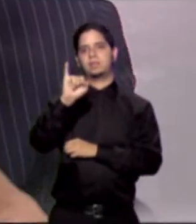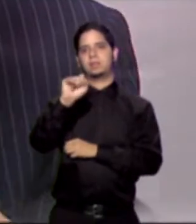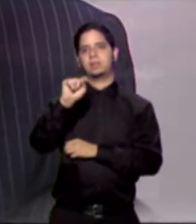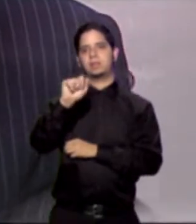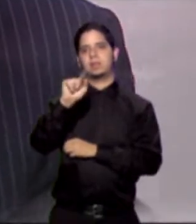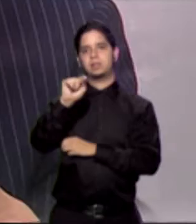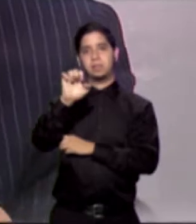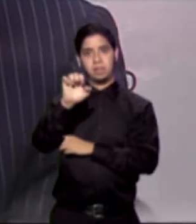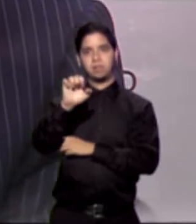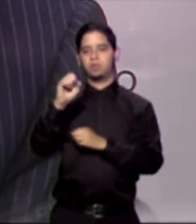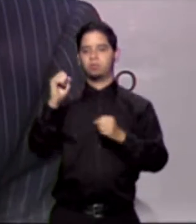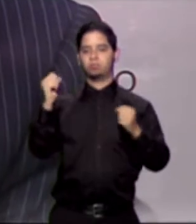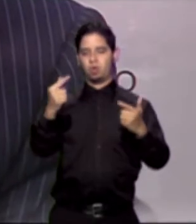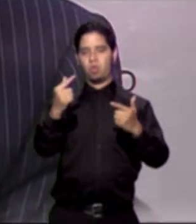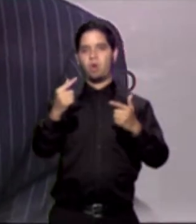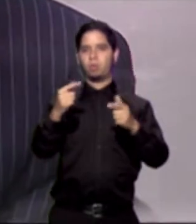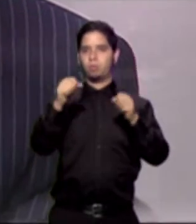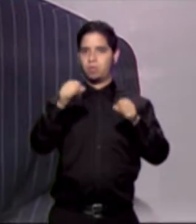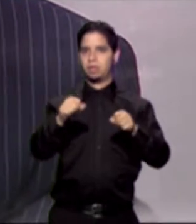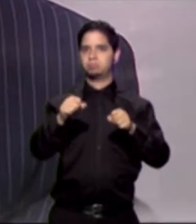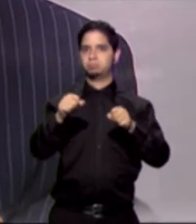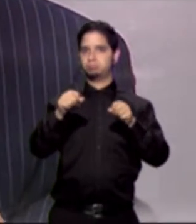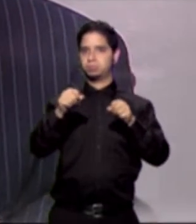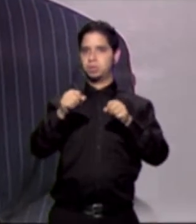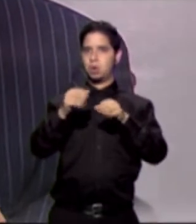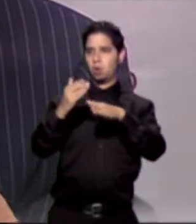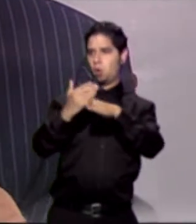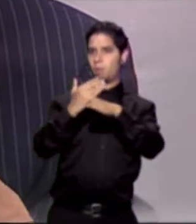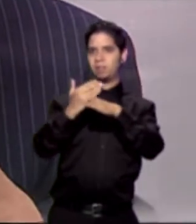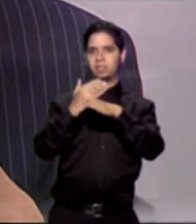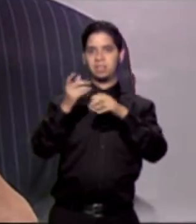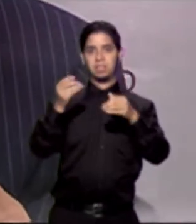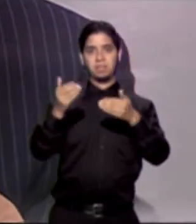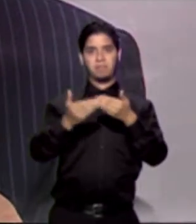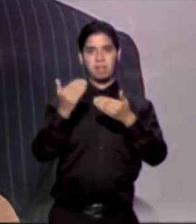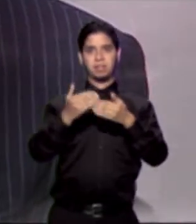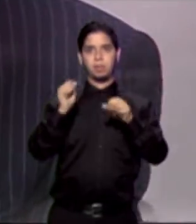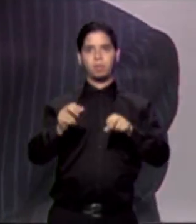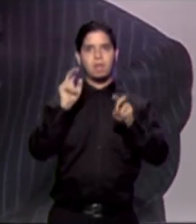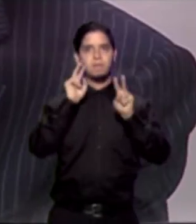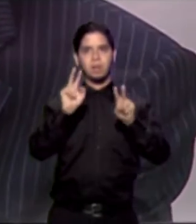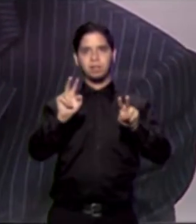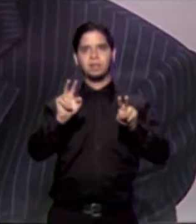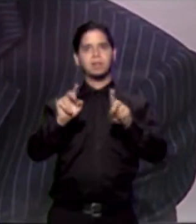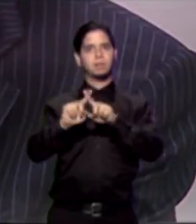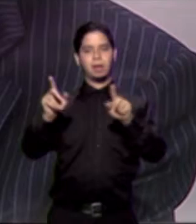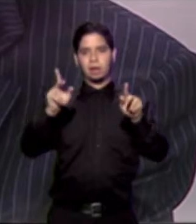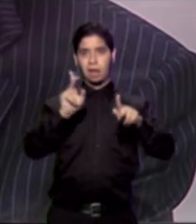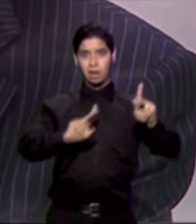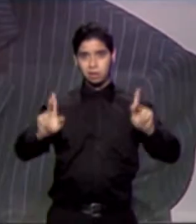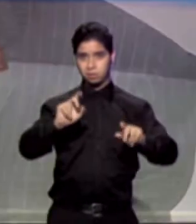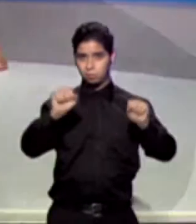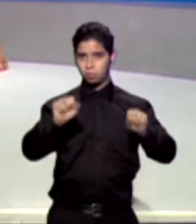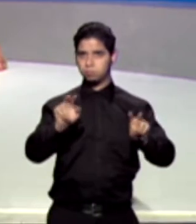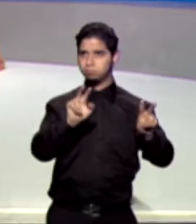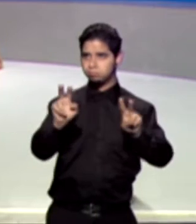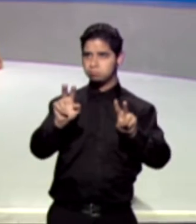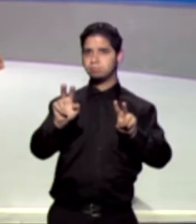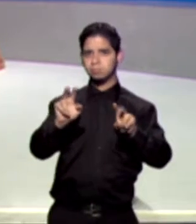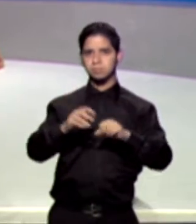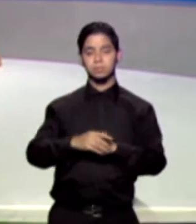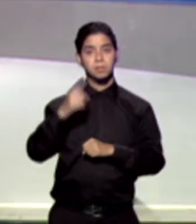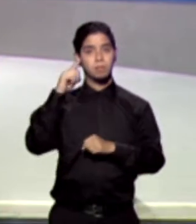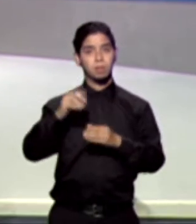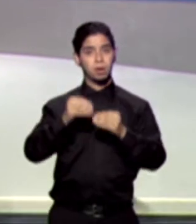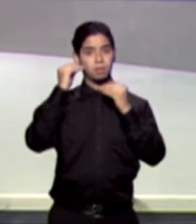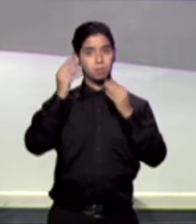un solo sitio compartido y accesible para que podamos visualizar todo el conjunto de la actividad del turismo. Para ver estas